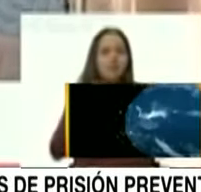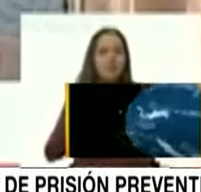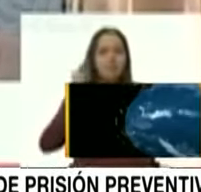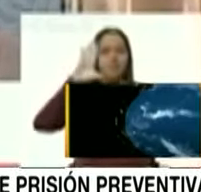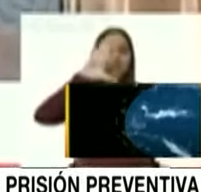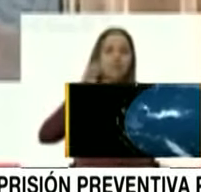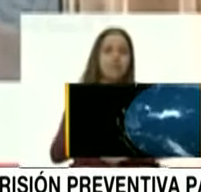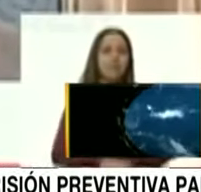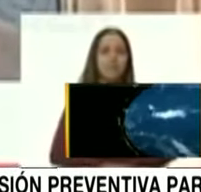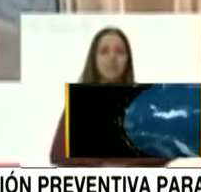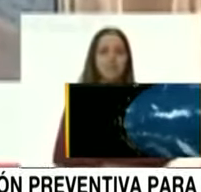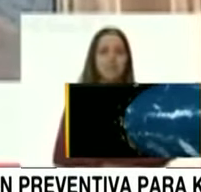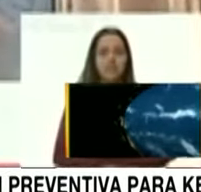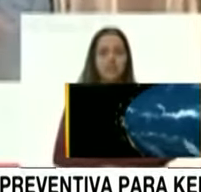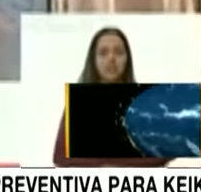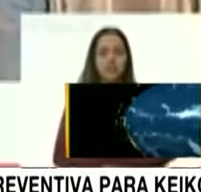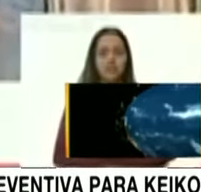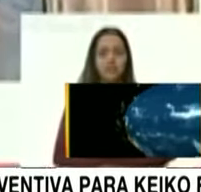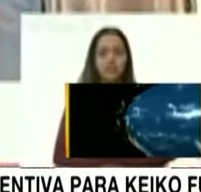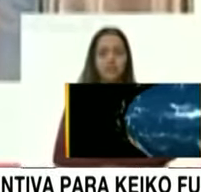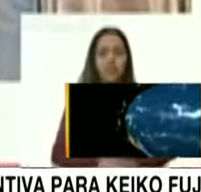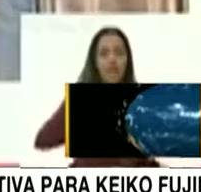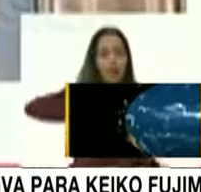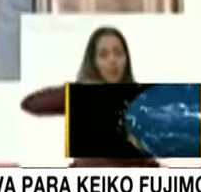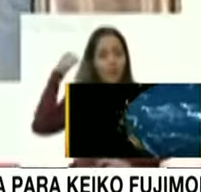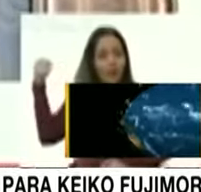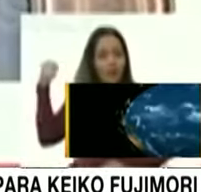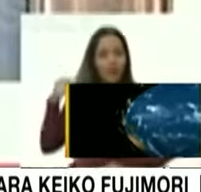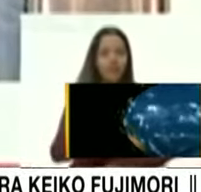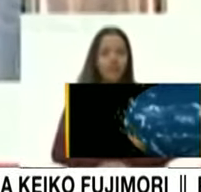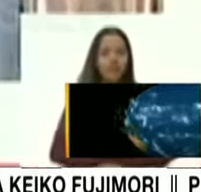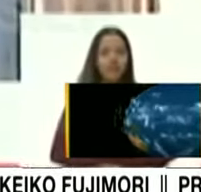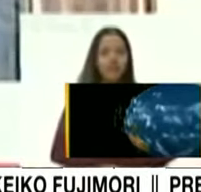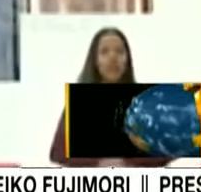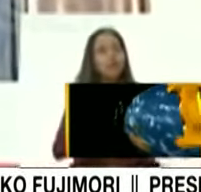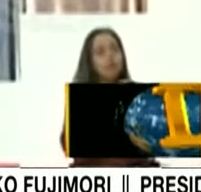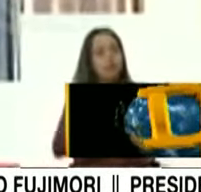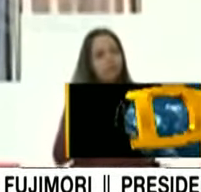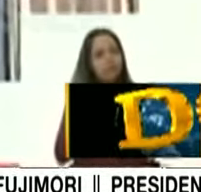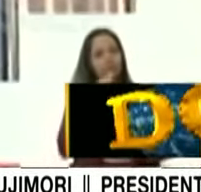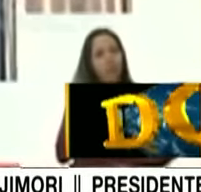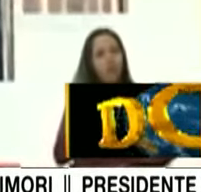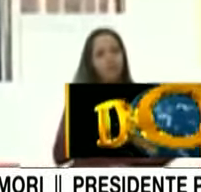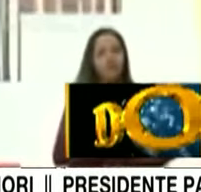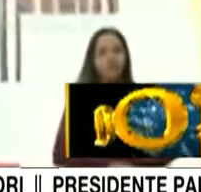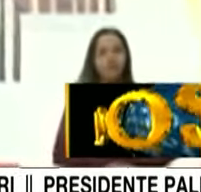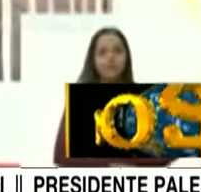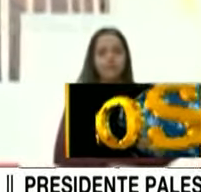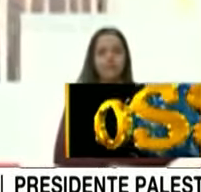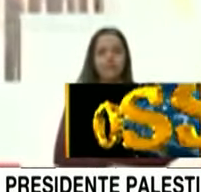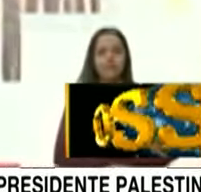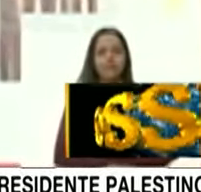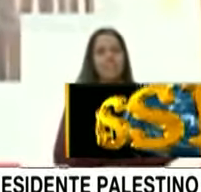Sudamérica. Esa espada ha llegado a buenas manos y